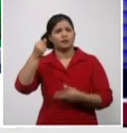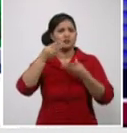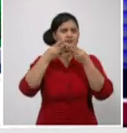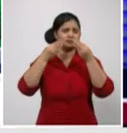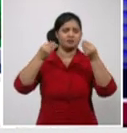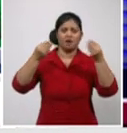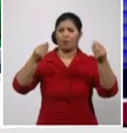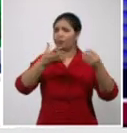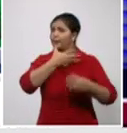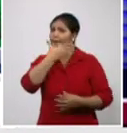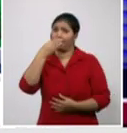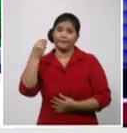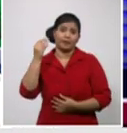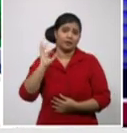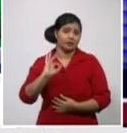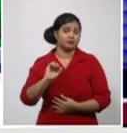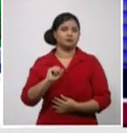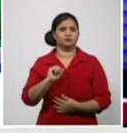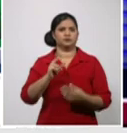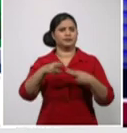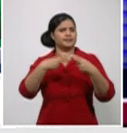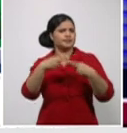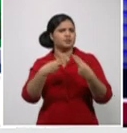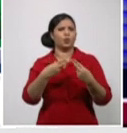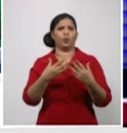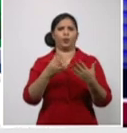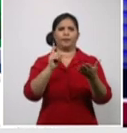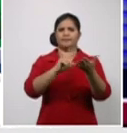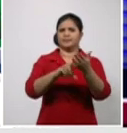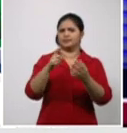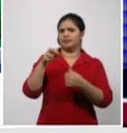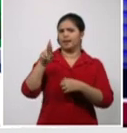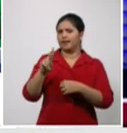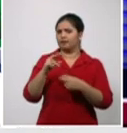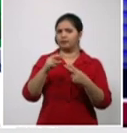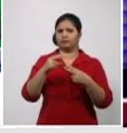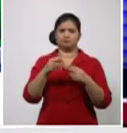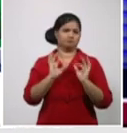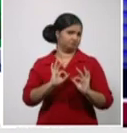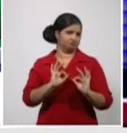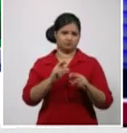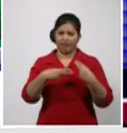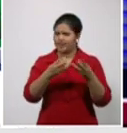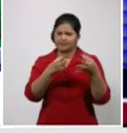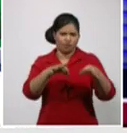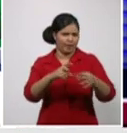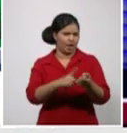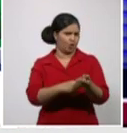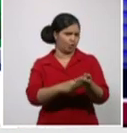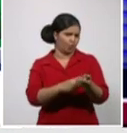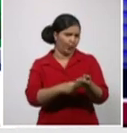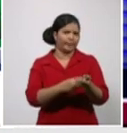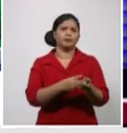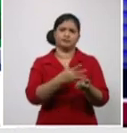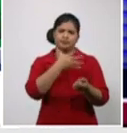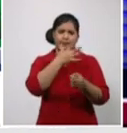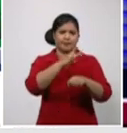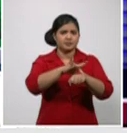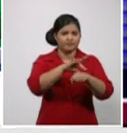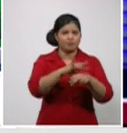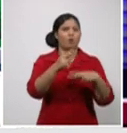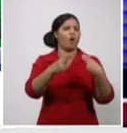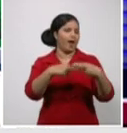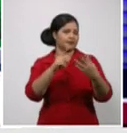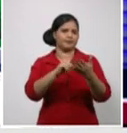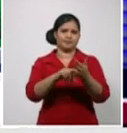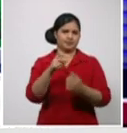su médico de familia, se hizo test de antígeno, resultó positivo, se ingresó y desde